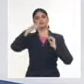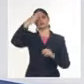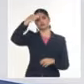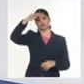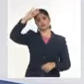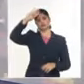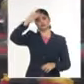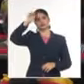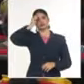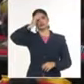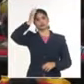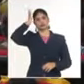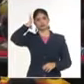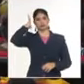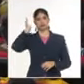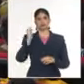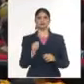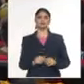Canel Bermúdez.